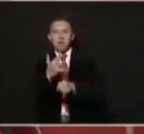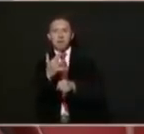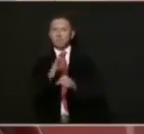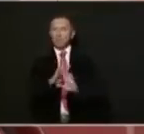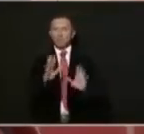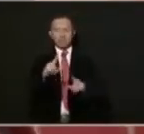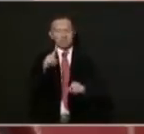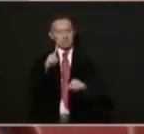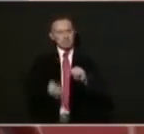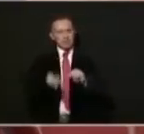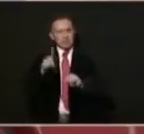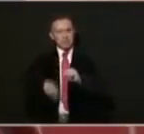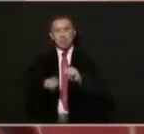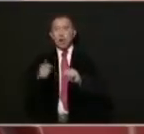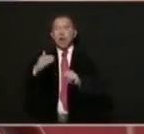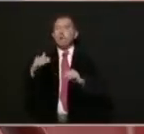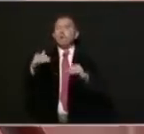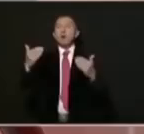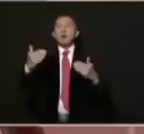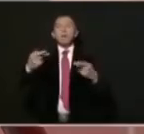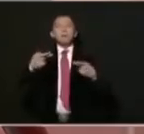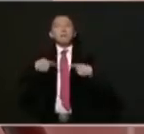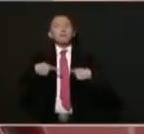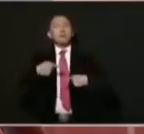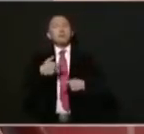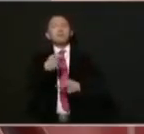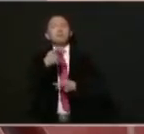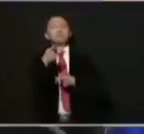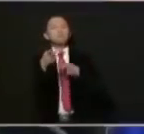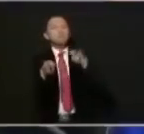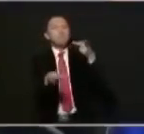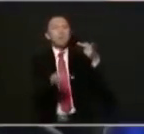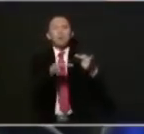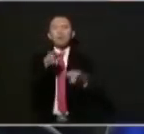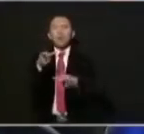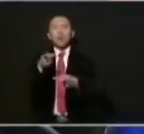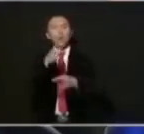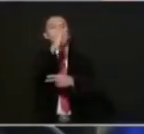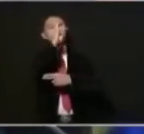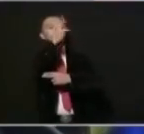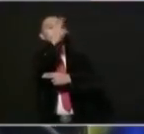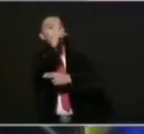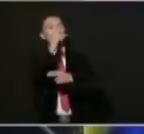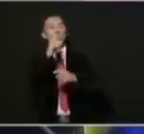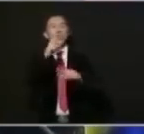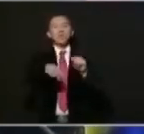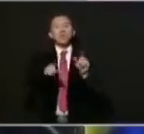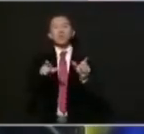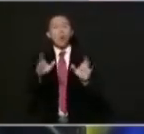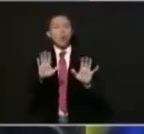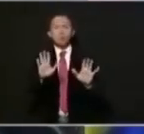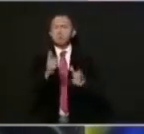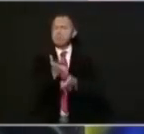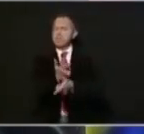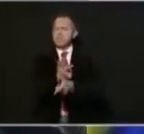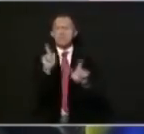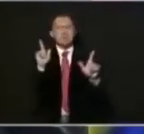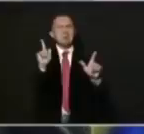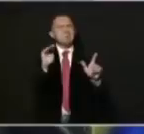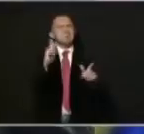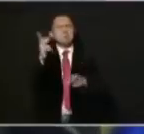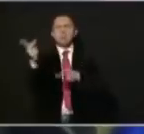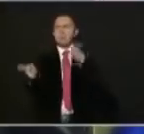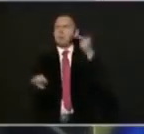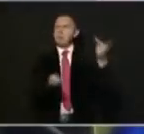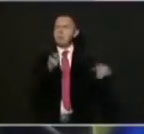consultas ciudadanas, a fin de que ustedes, a fin de que el pueblo tenga siempre el